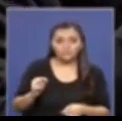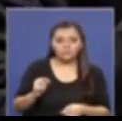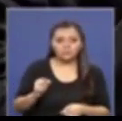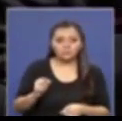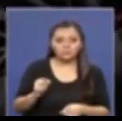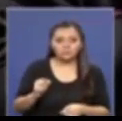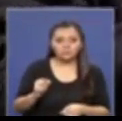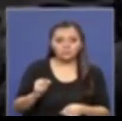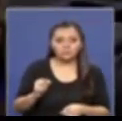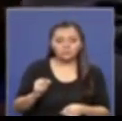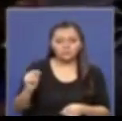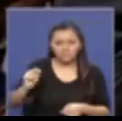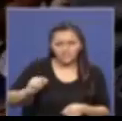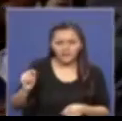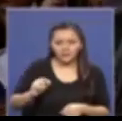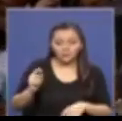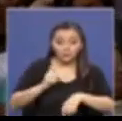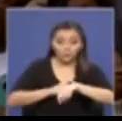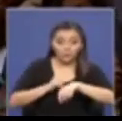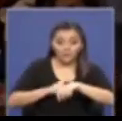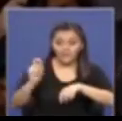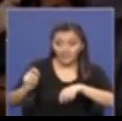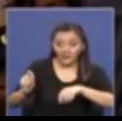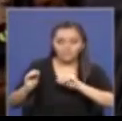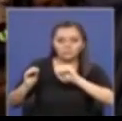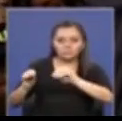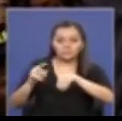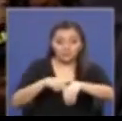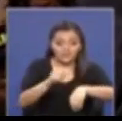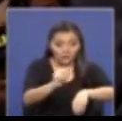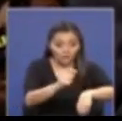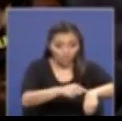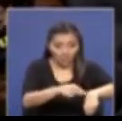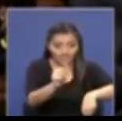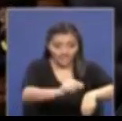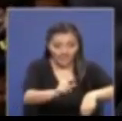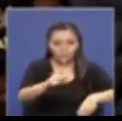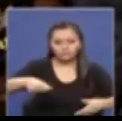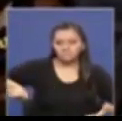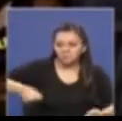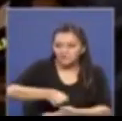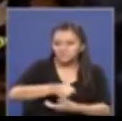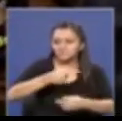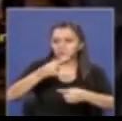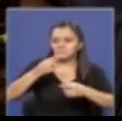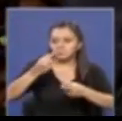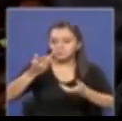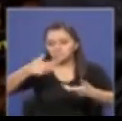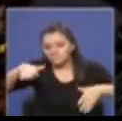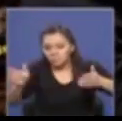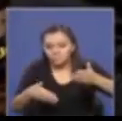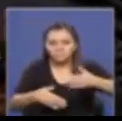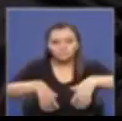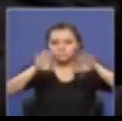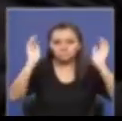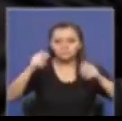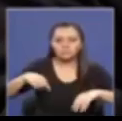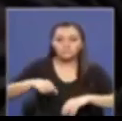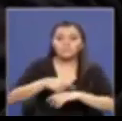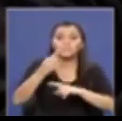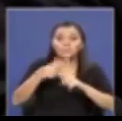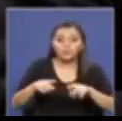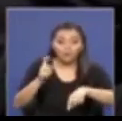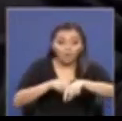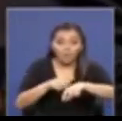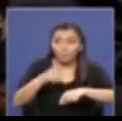punta. Y también hemos puesto una señal de eficiencia energética a nivel residencial. Recordemos que aquellos que consumen sobre los